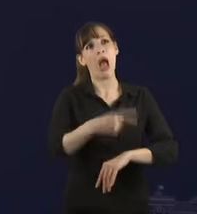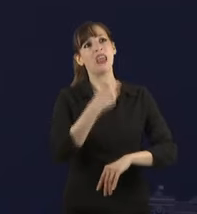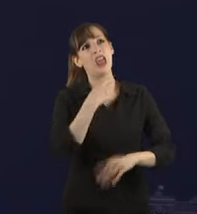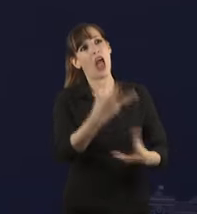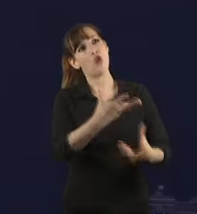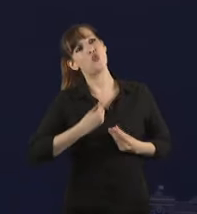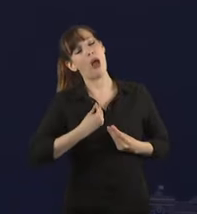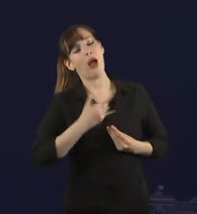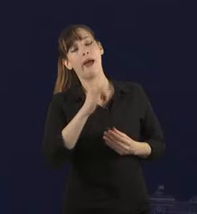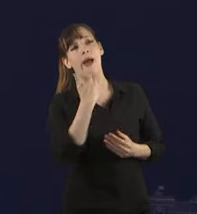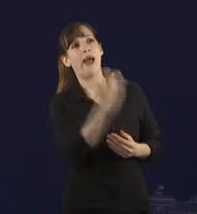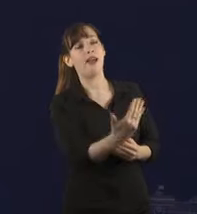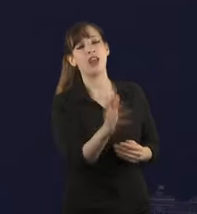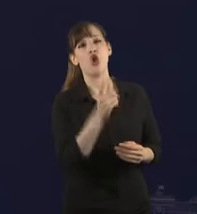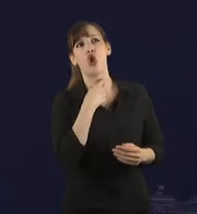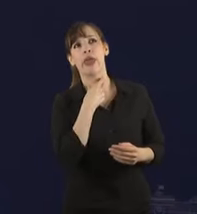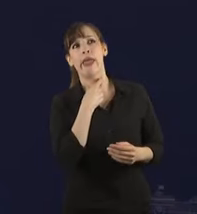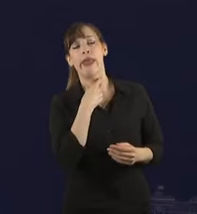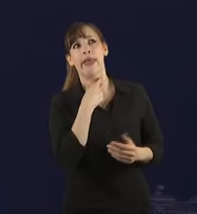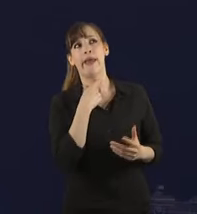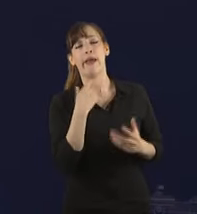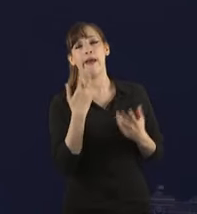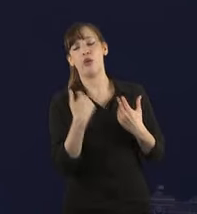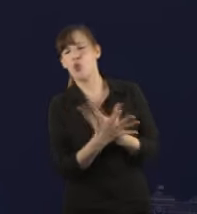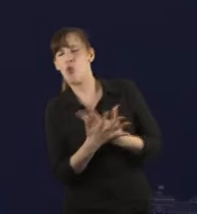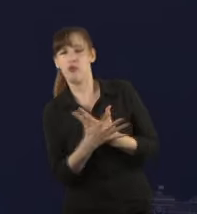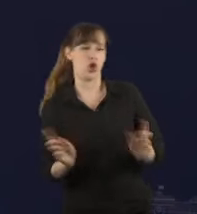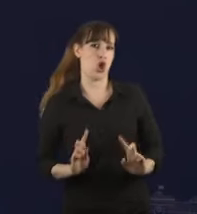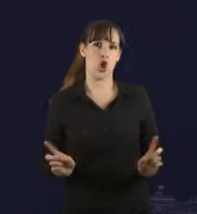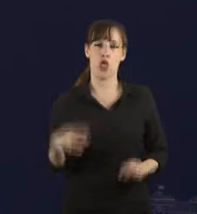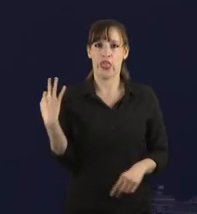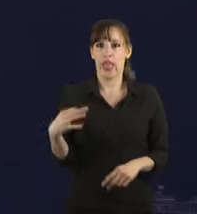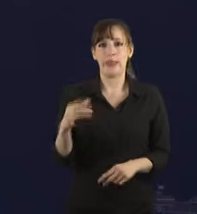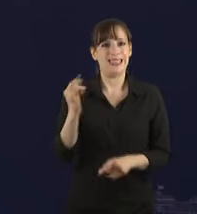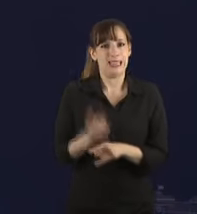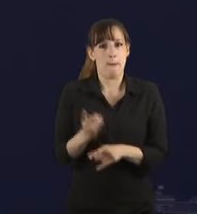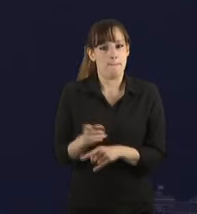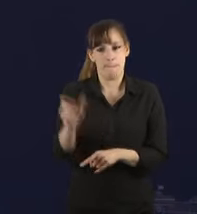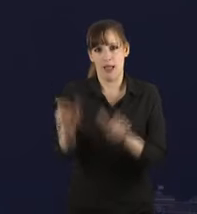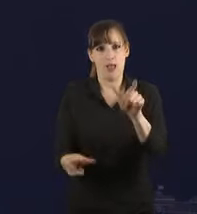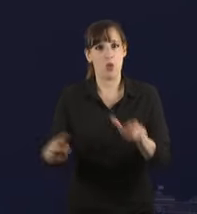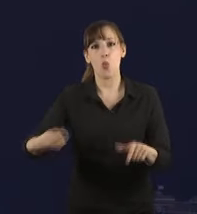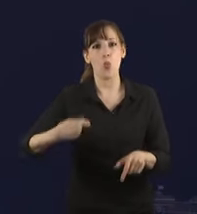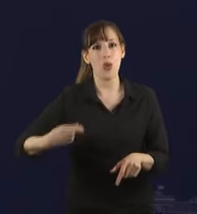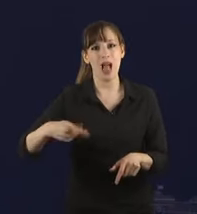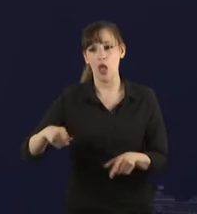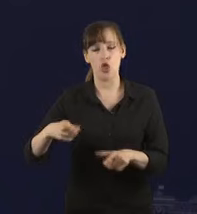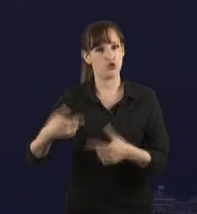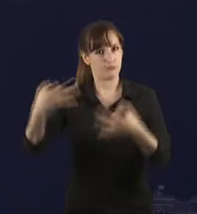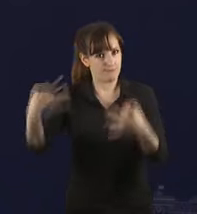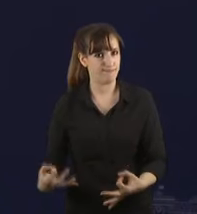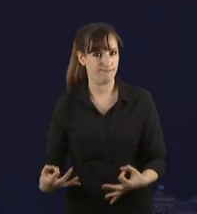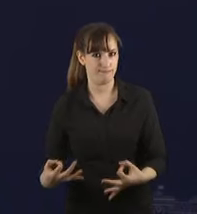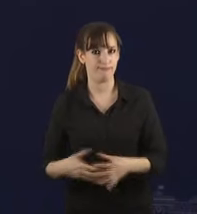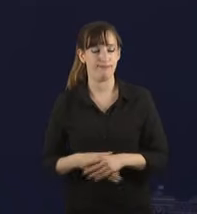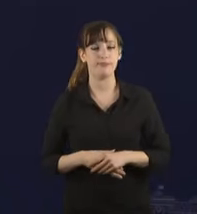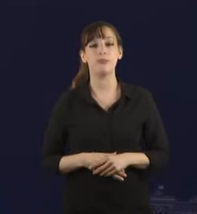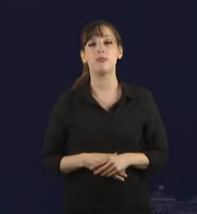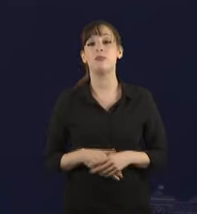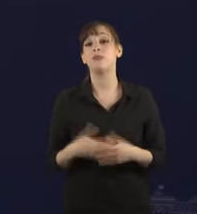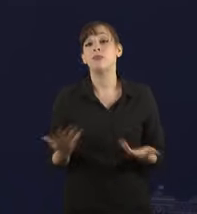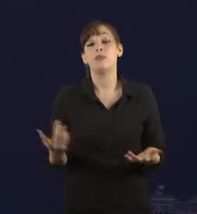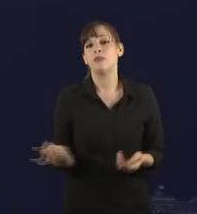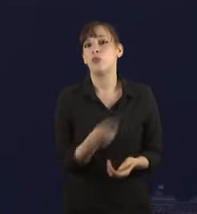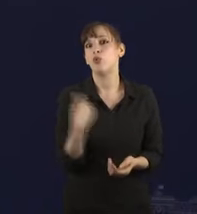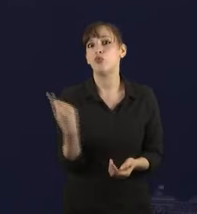electoral o no donde la política eh donde la política suele meter la cola Así que estamos haciendo